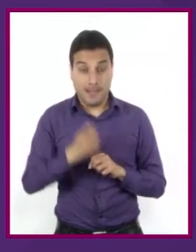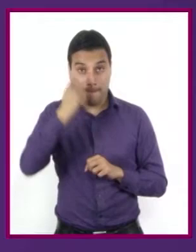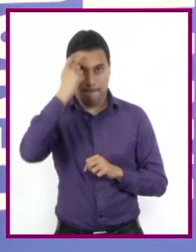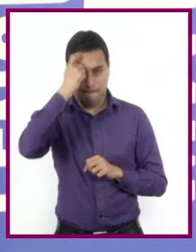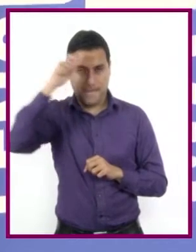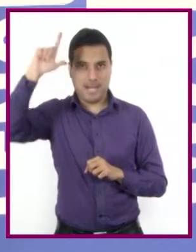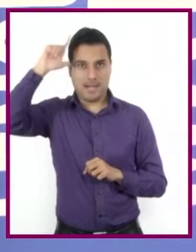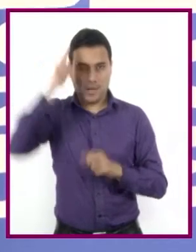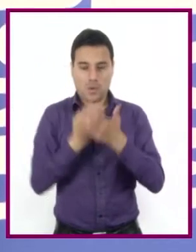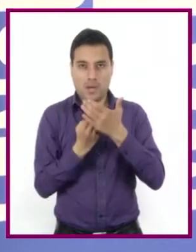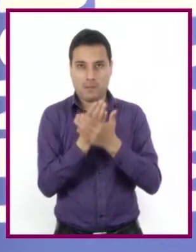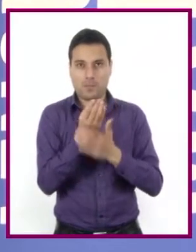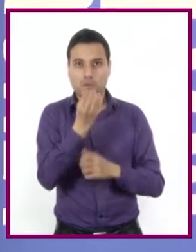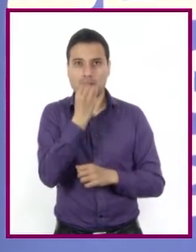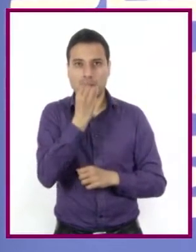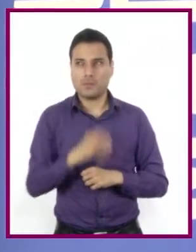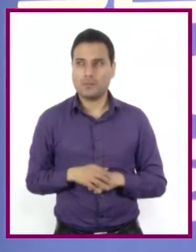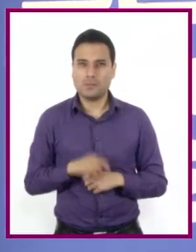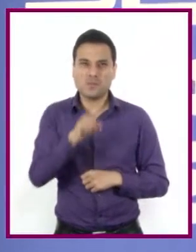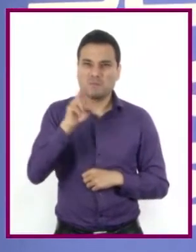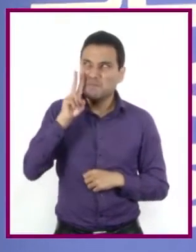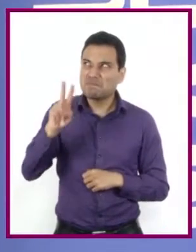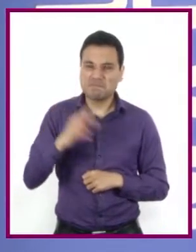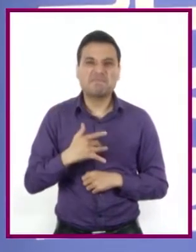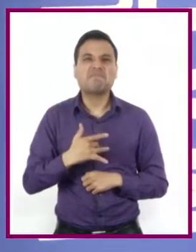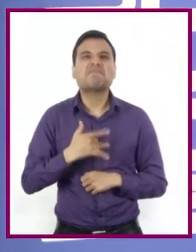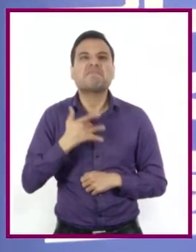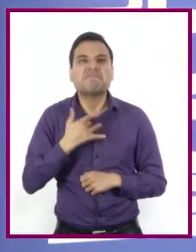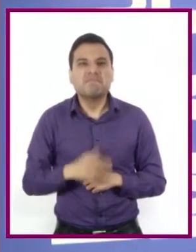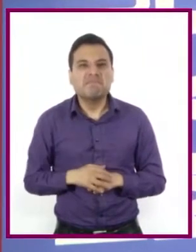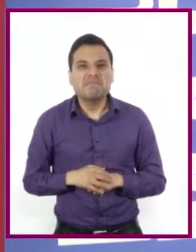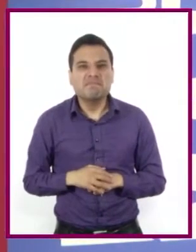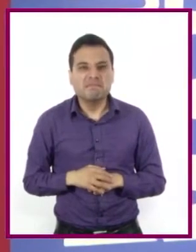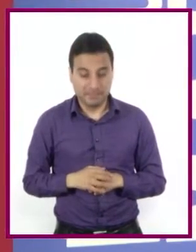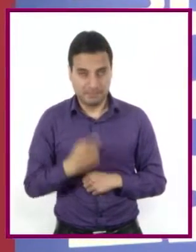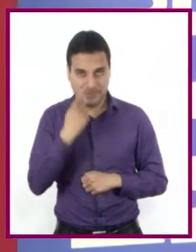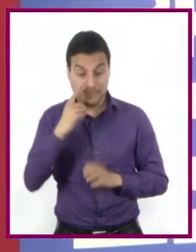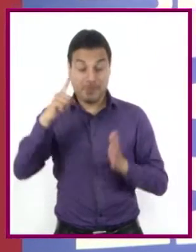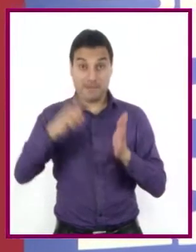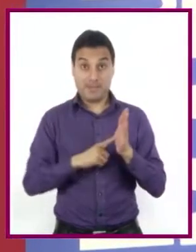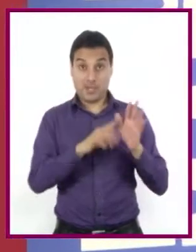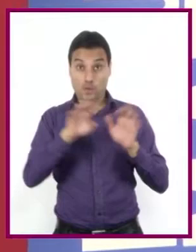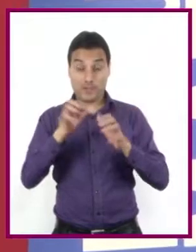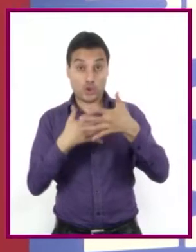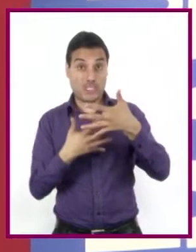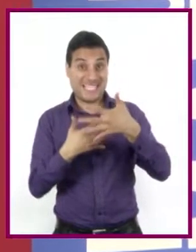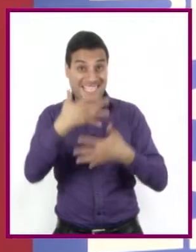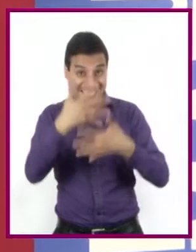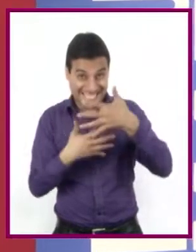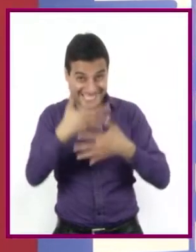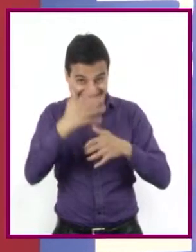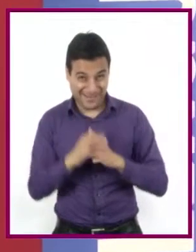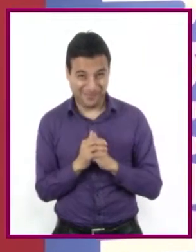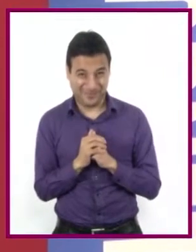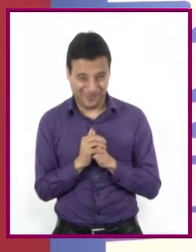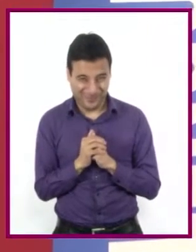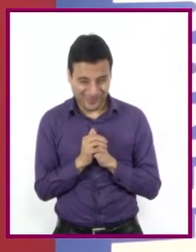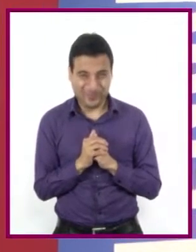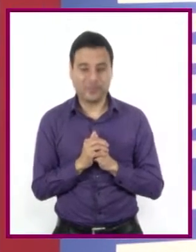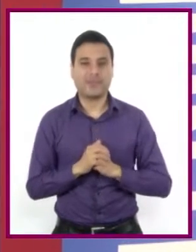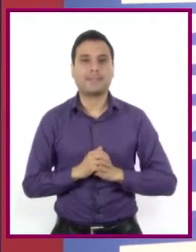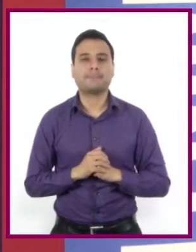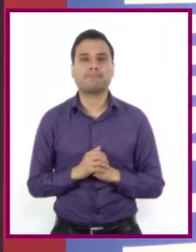almorzando? En 1915, tras el análisis de la perspectiva y la observación